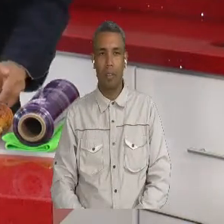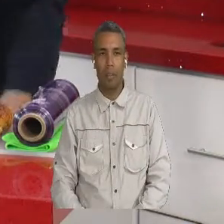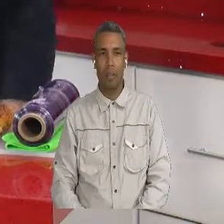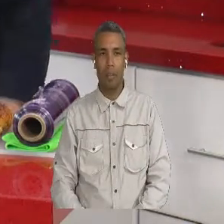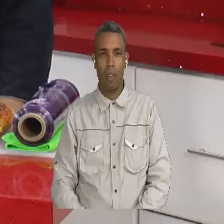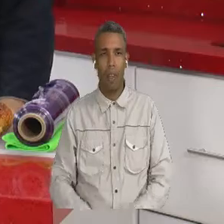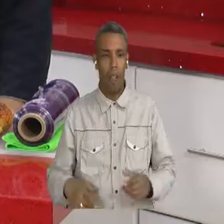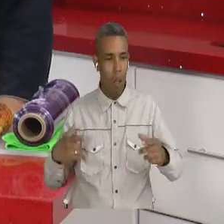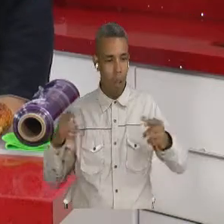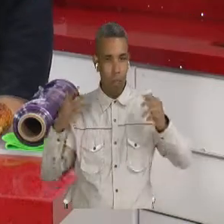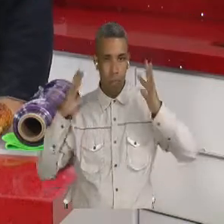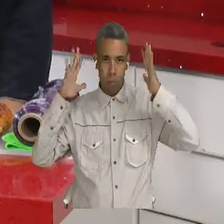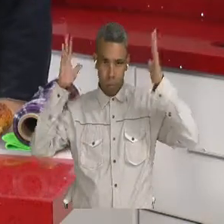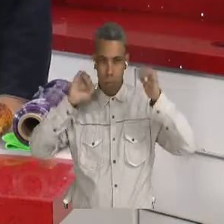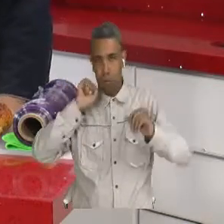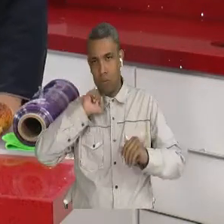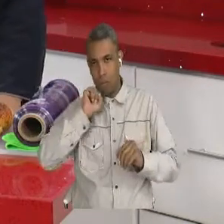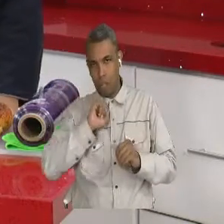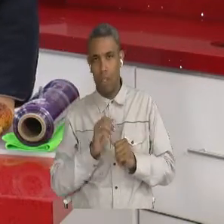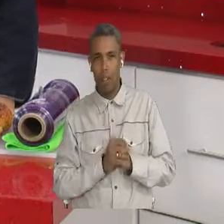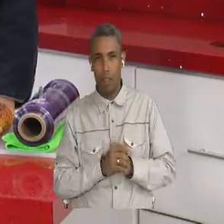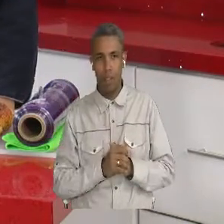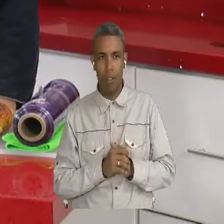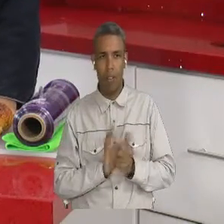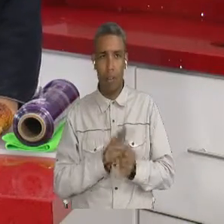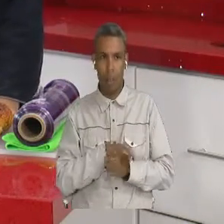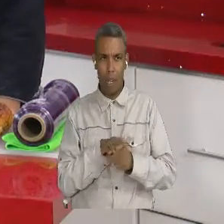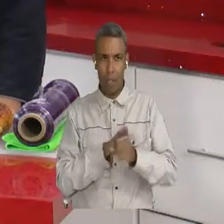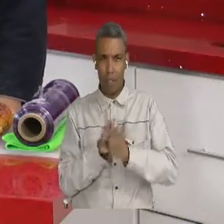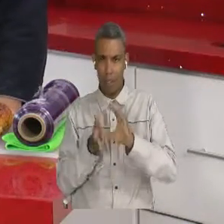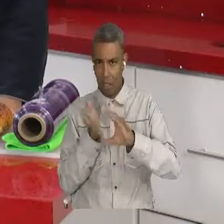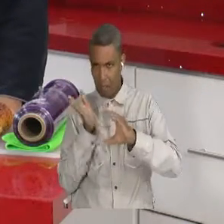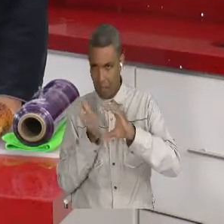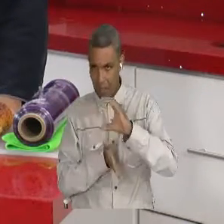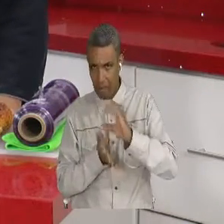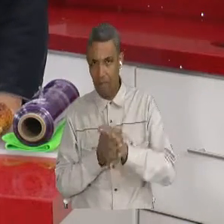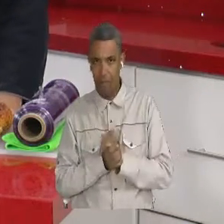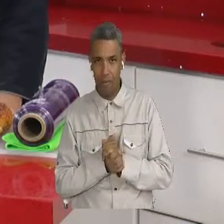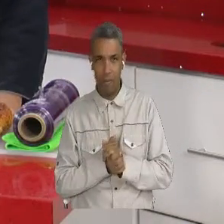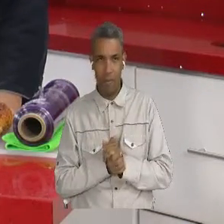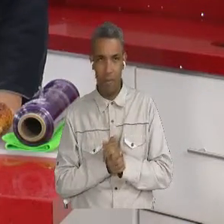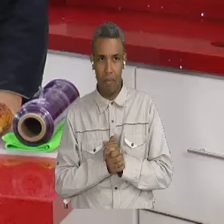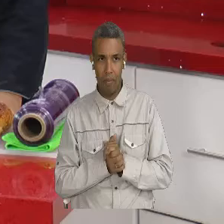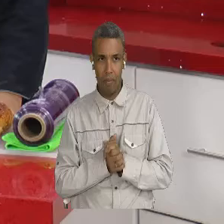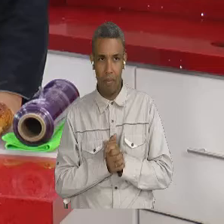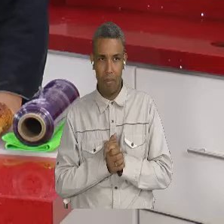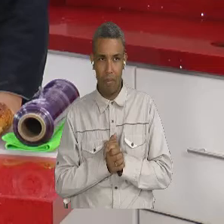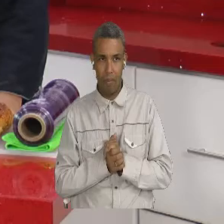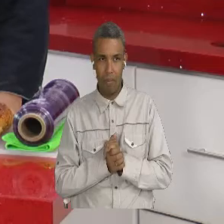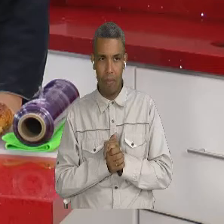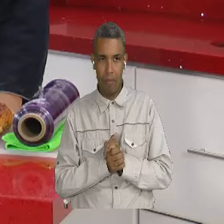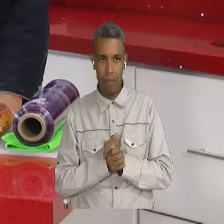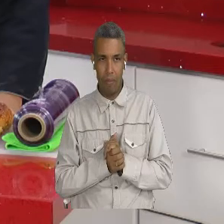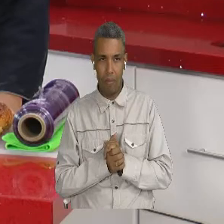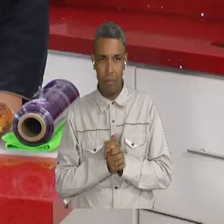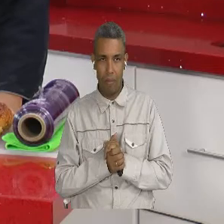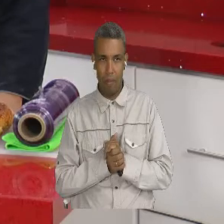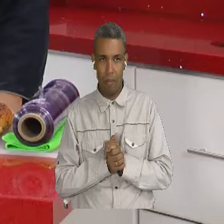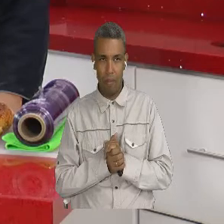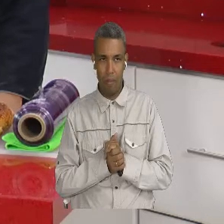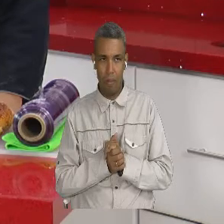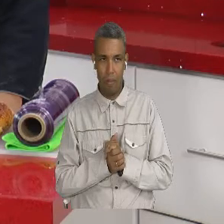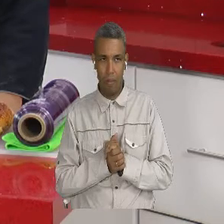obviamente el con barrio, ustedes. Sí, del barrio Cincuentenario también. Y entonces, para engalanar todos estos homenajes,